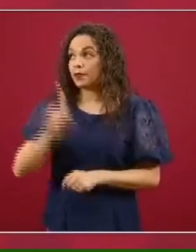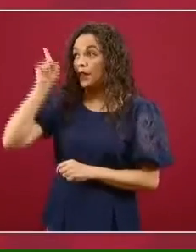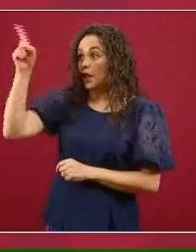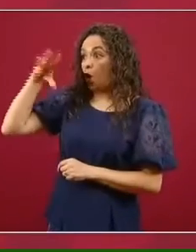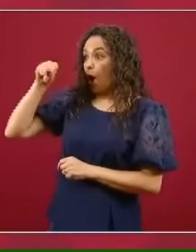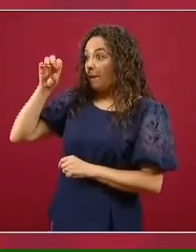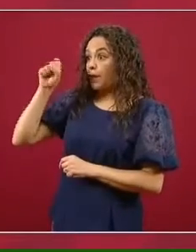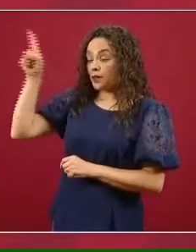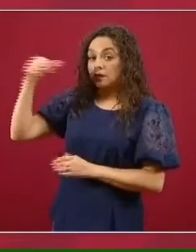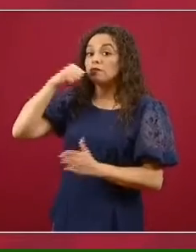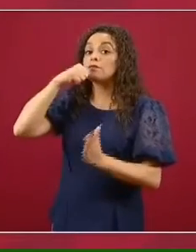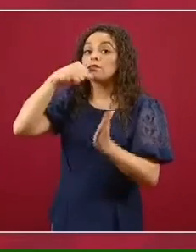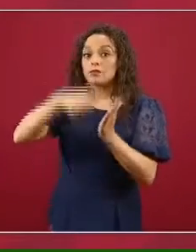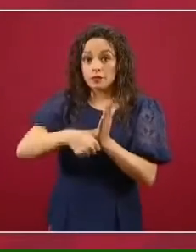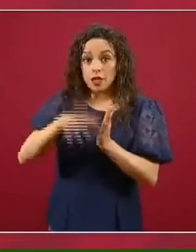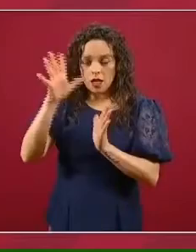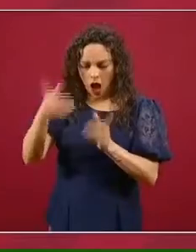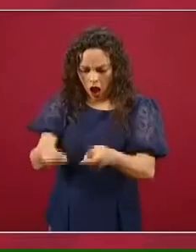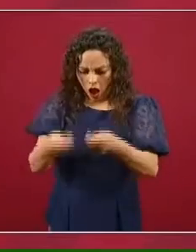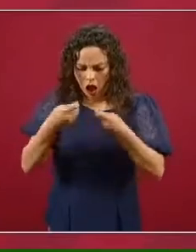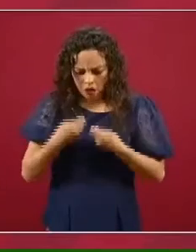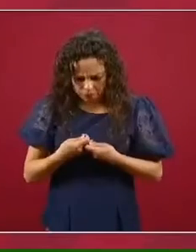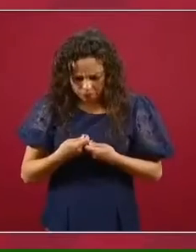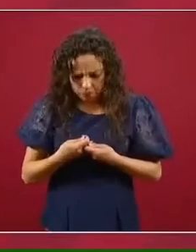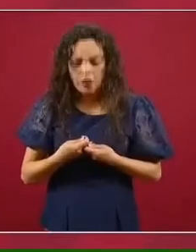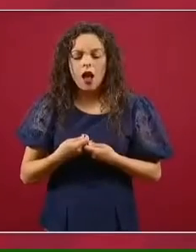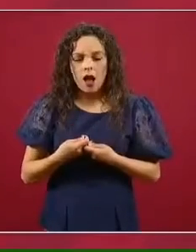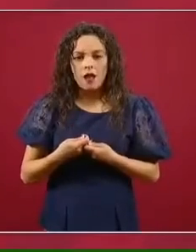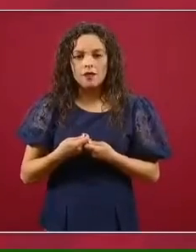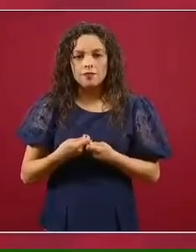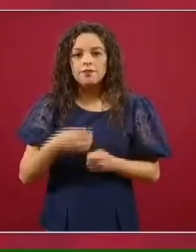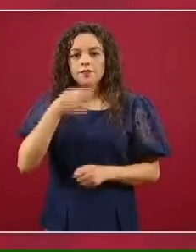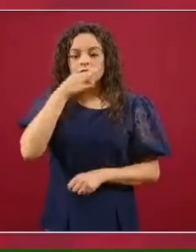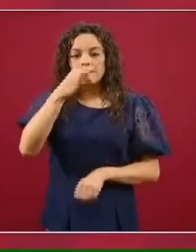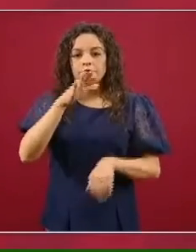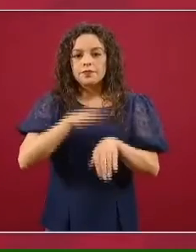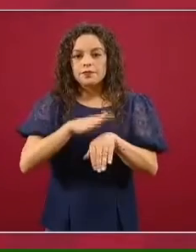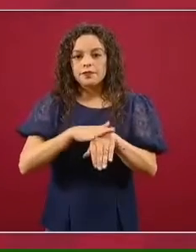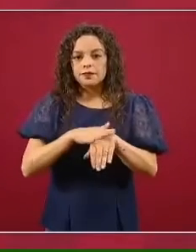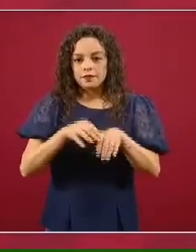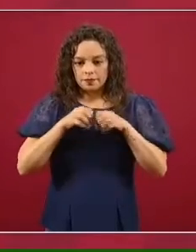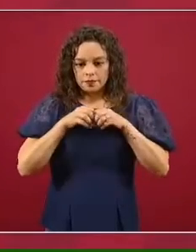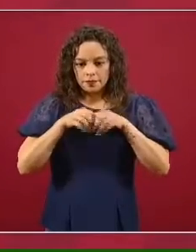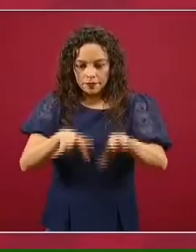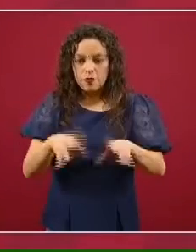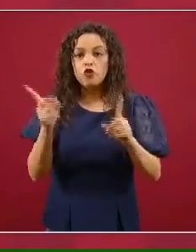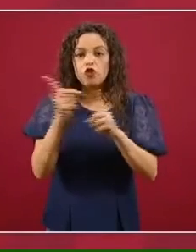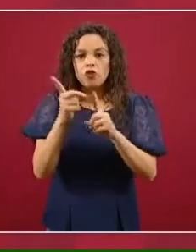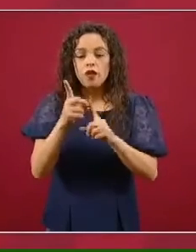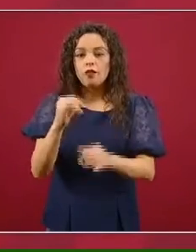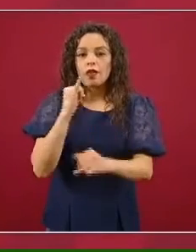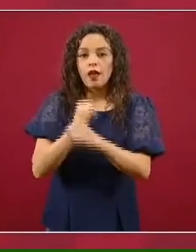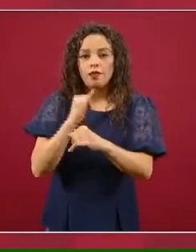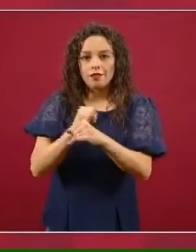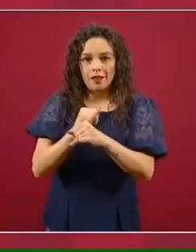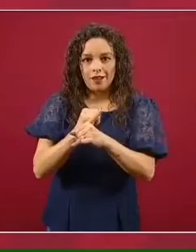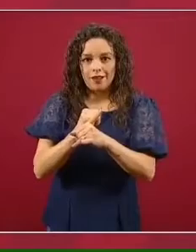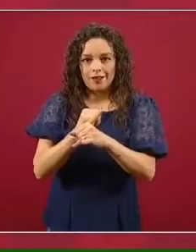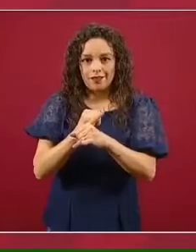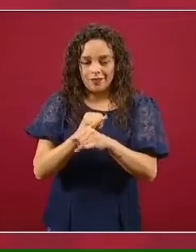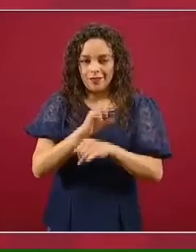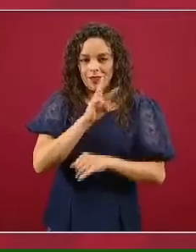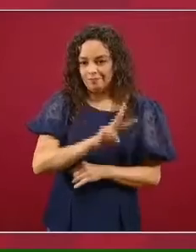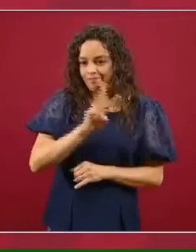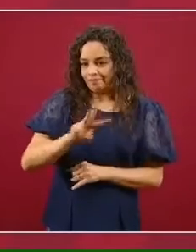el mismo día que la recibió y publicó un posicionamiento en su página de internet que en